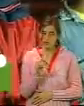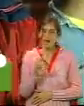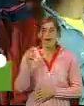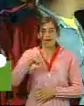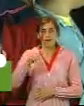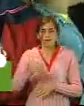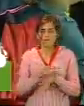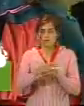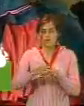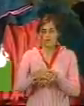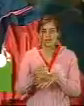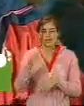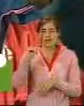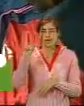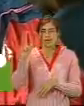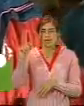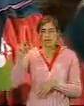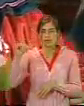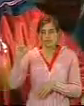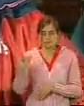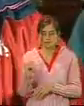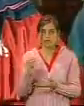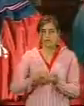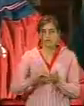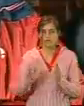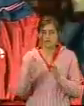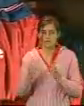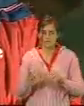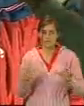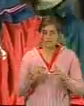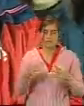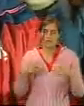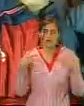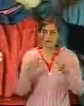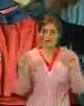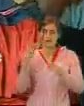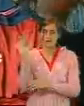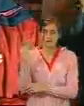desde acá, desde el municipio de Caroní del estado Bolívar, retornamos el paso a los estudios en Caracas. Adelante.